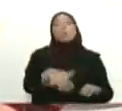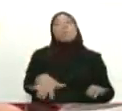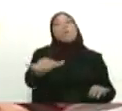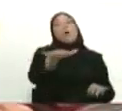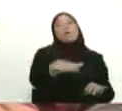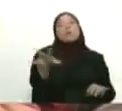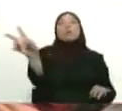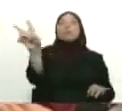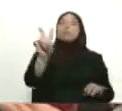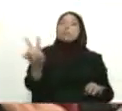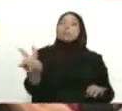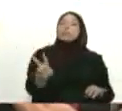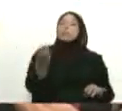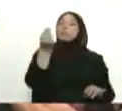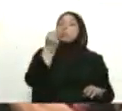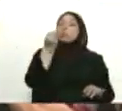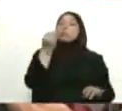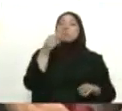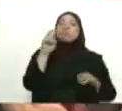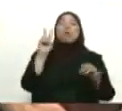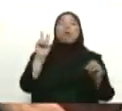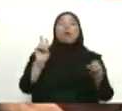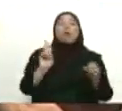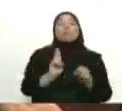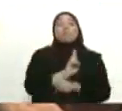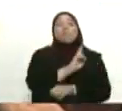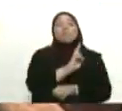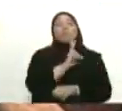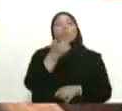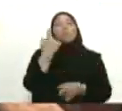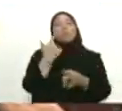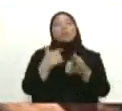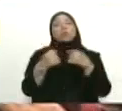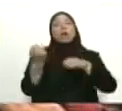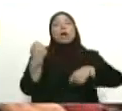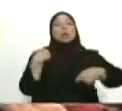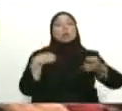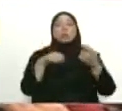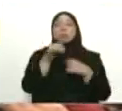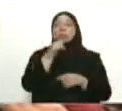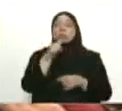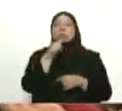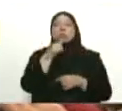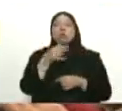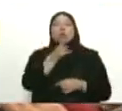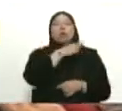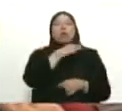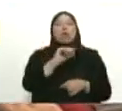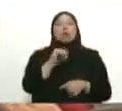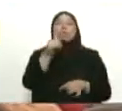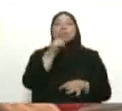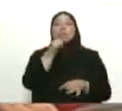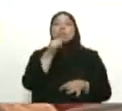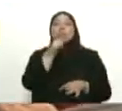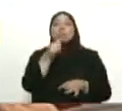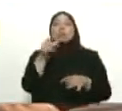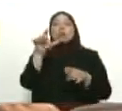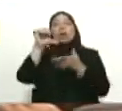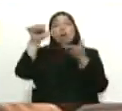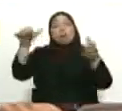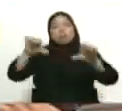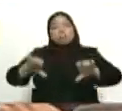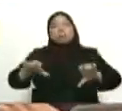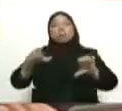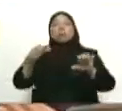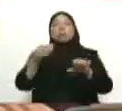Venezuela nos llaman violentos aquellos que se asociaron con un jefe Imperial para hacerle daño a su